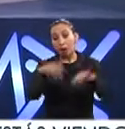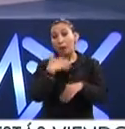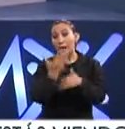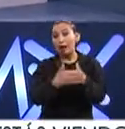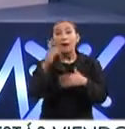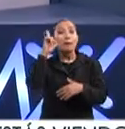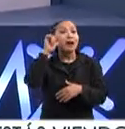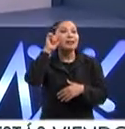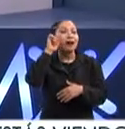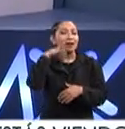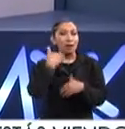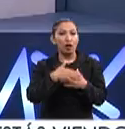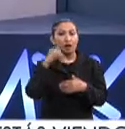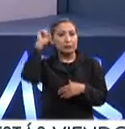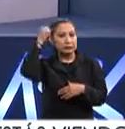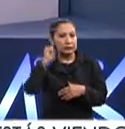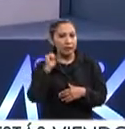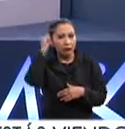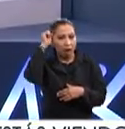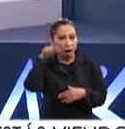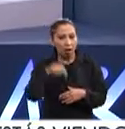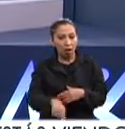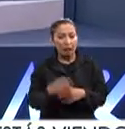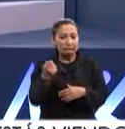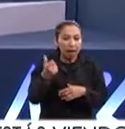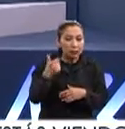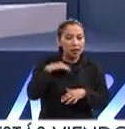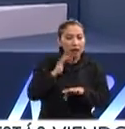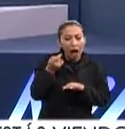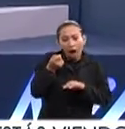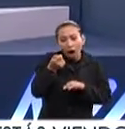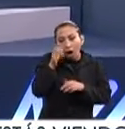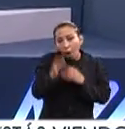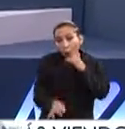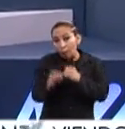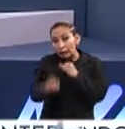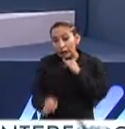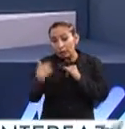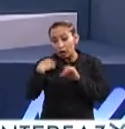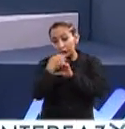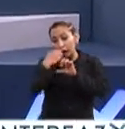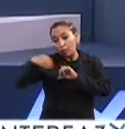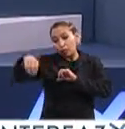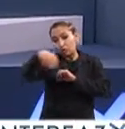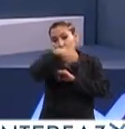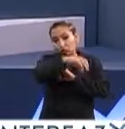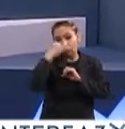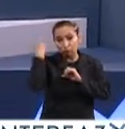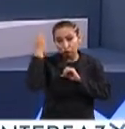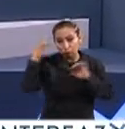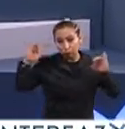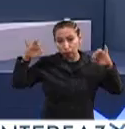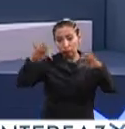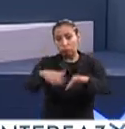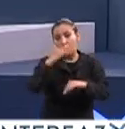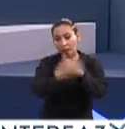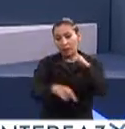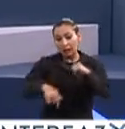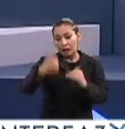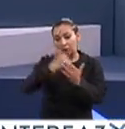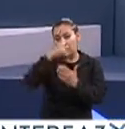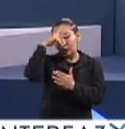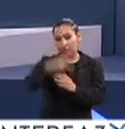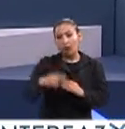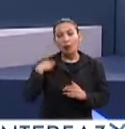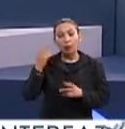se celebrará allá en Sinaloa, prácticamente ya llegando a la parte final de estos foros y bueno, concluir en la Ciudad de México con